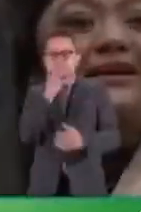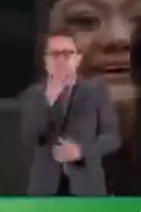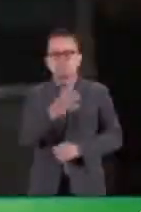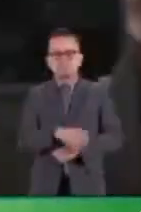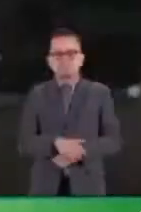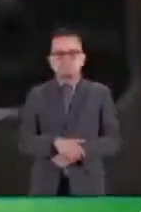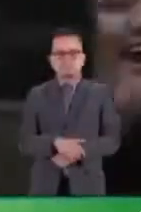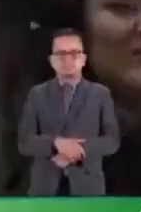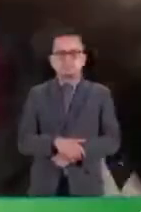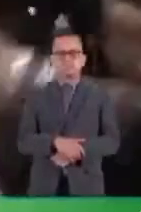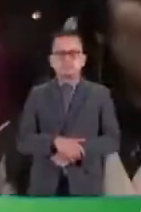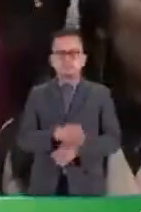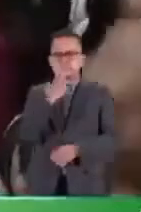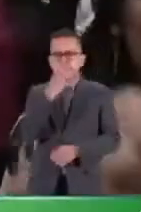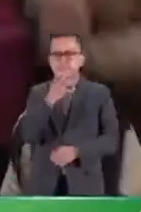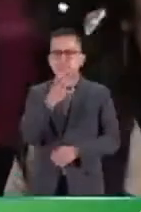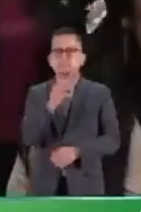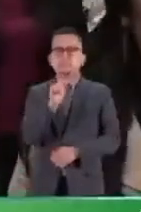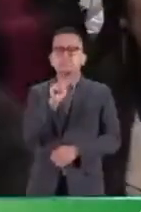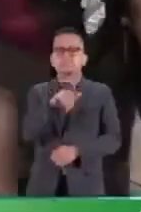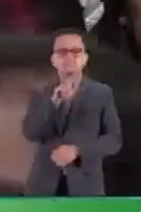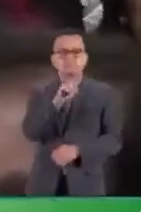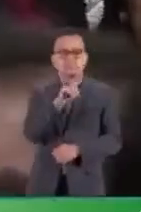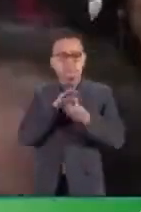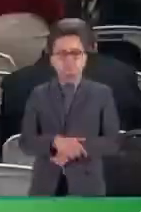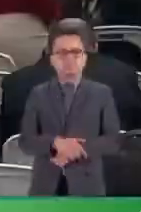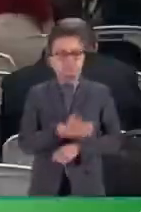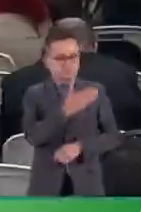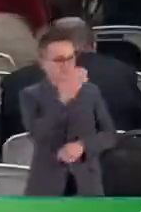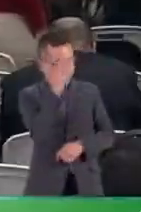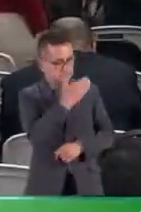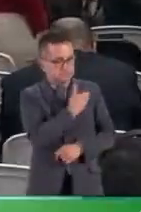Y entonces sí, agárrate, porque no va a haber un solo contrapeso.